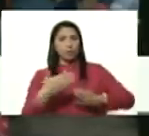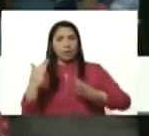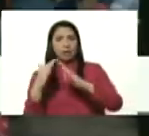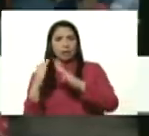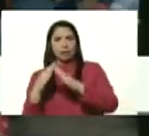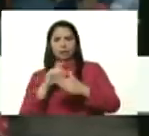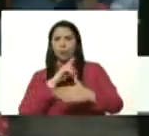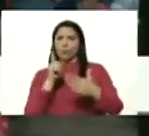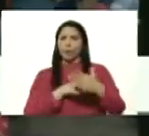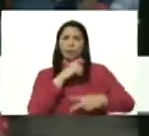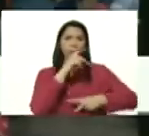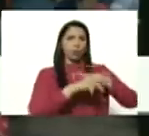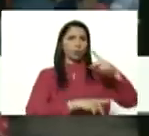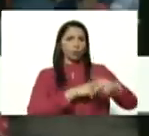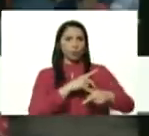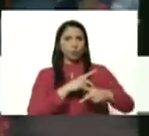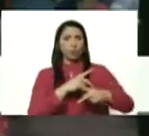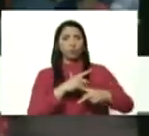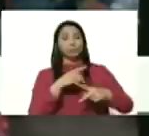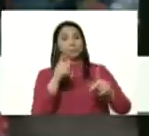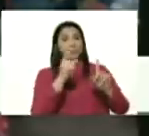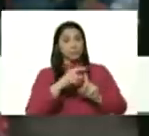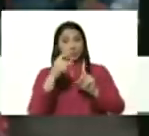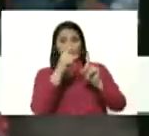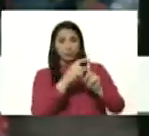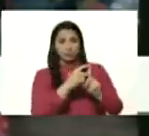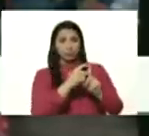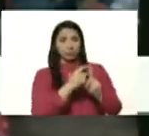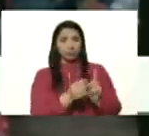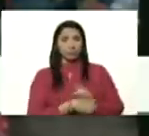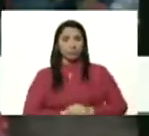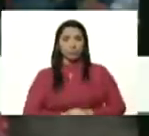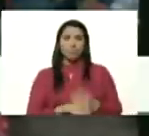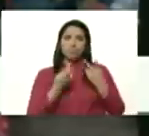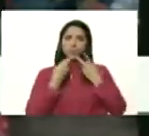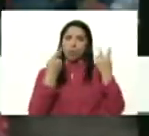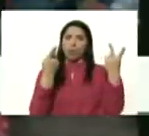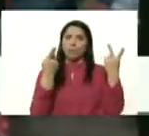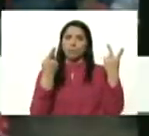protegido. Por eso la consigna esa de que entre